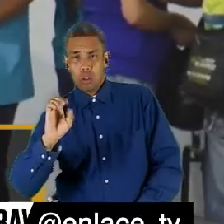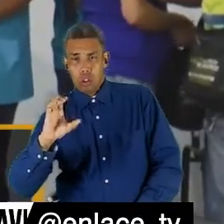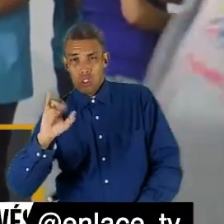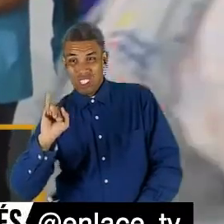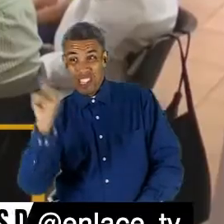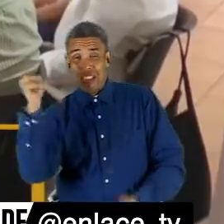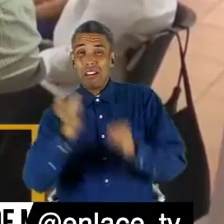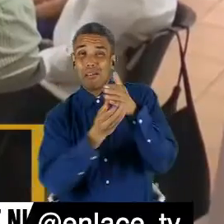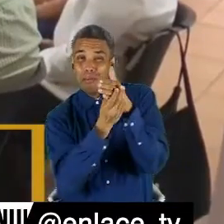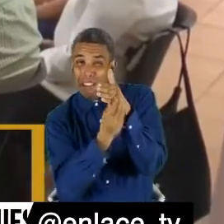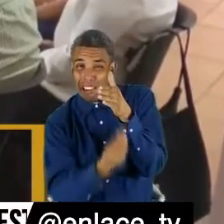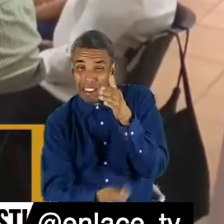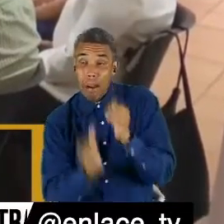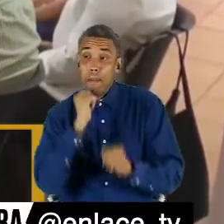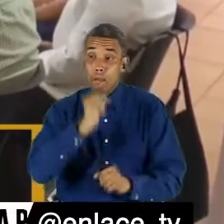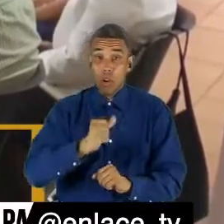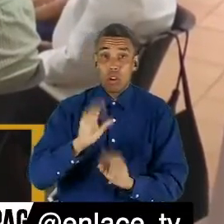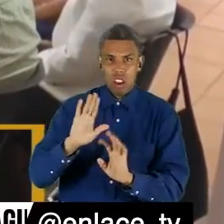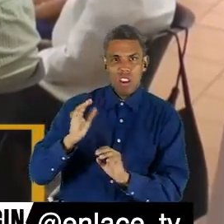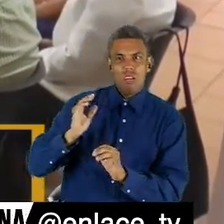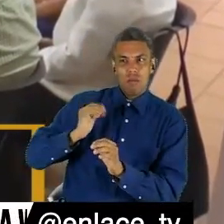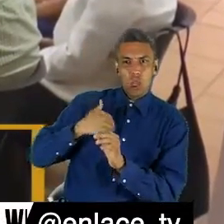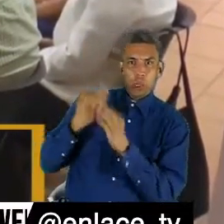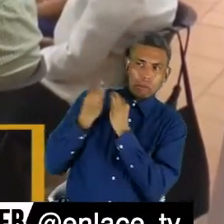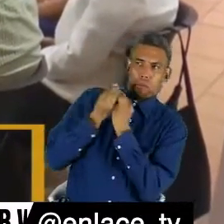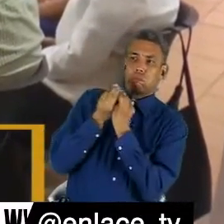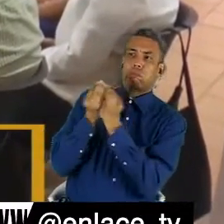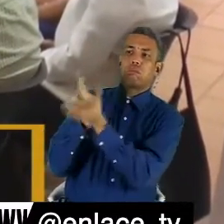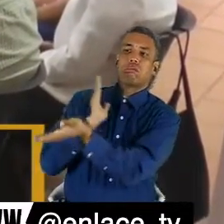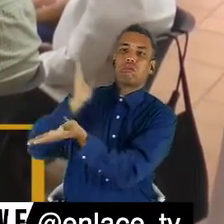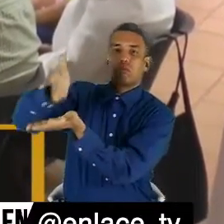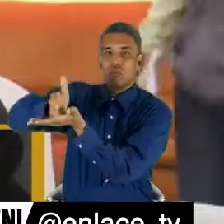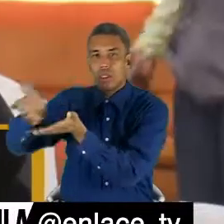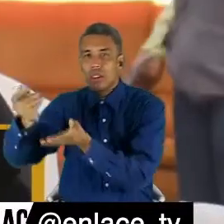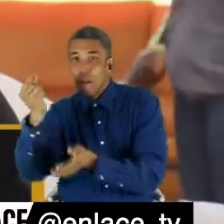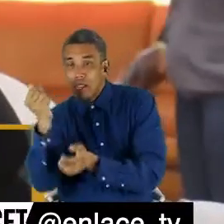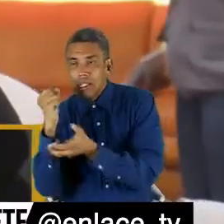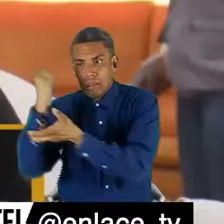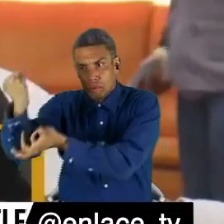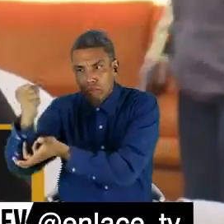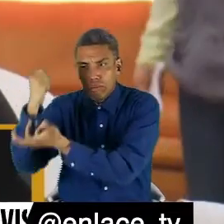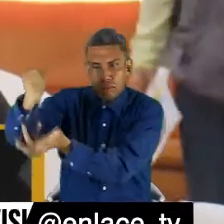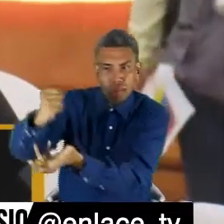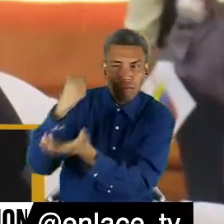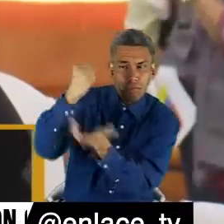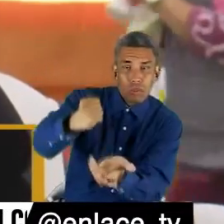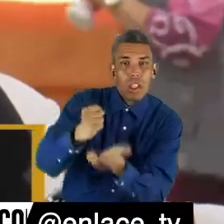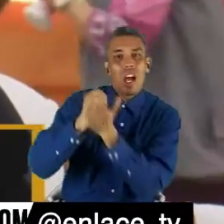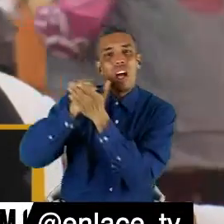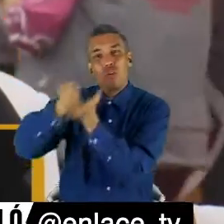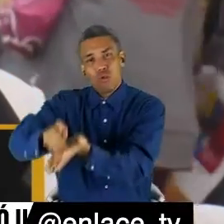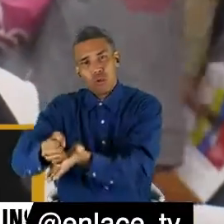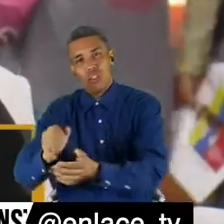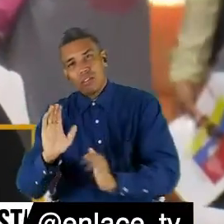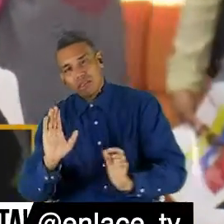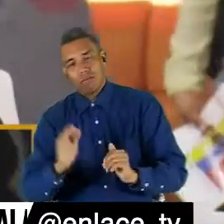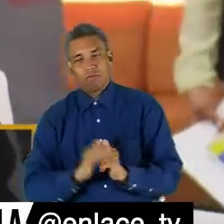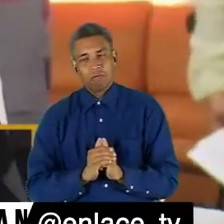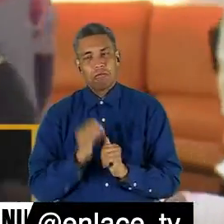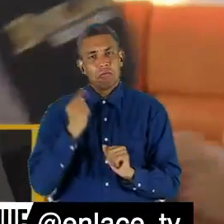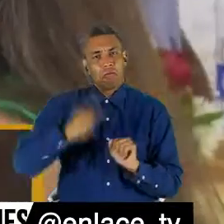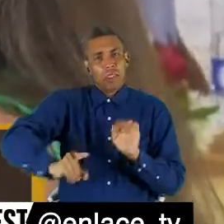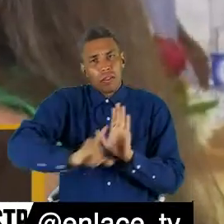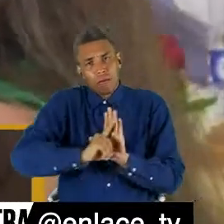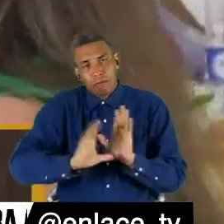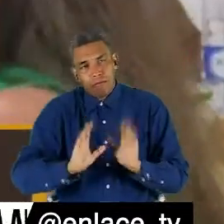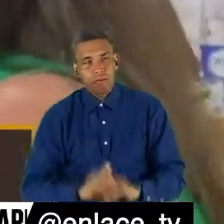las indemnizaciones siguen. Bien sabe que esto es parte fundamental del tema de satisfacción y de reparación a las